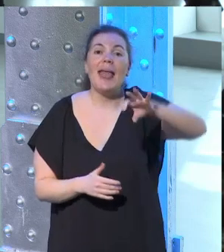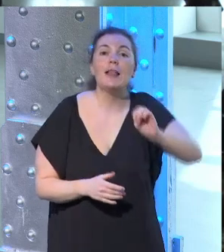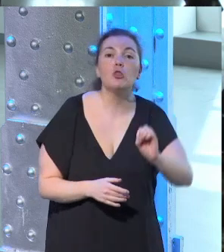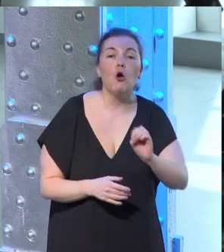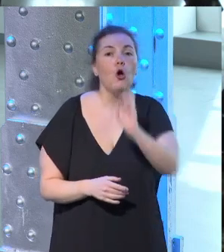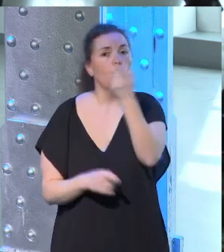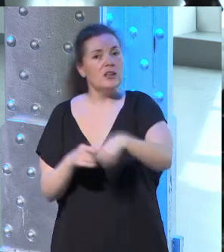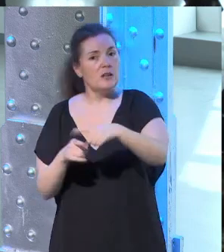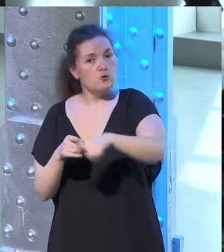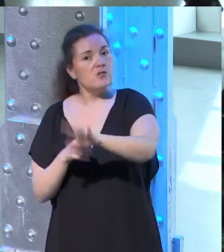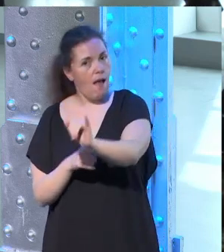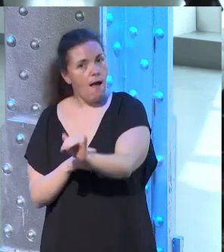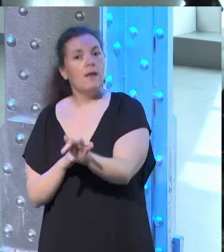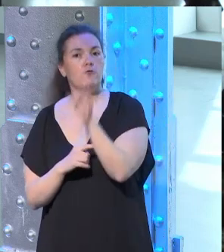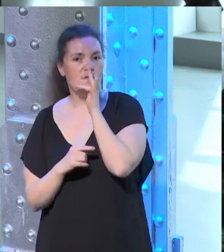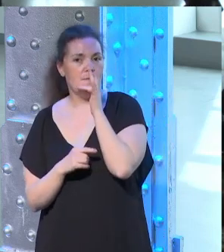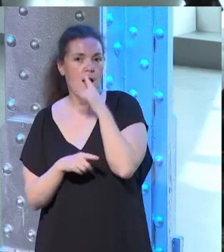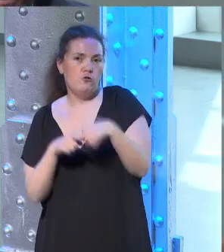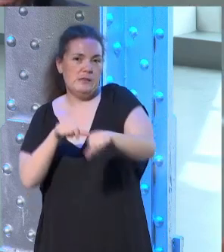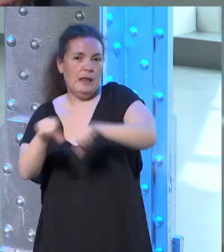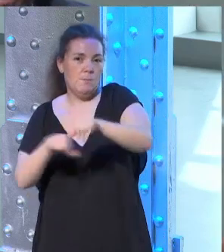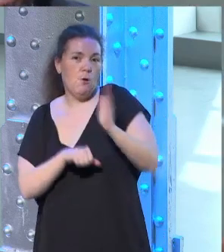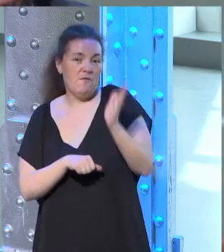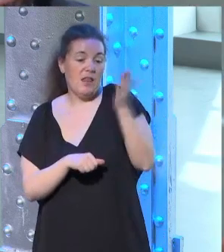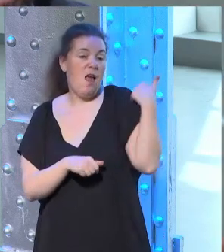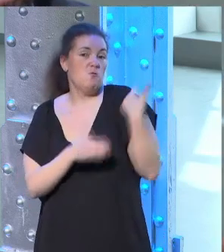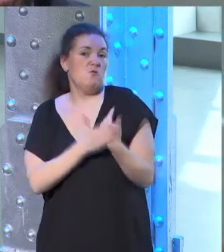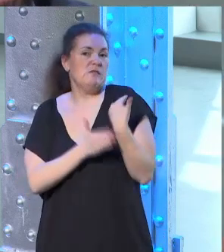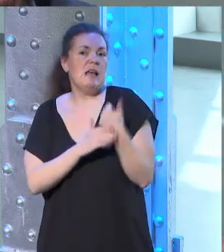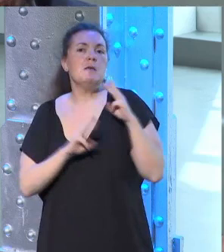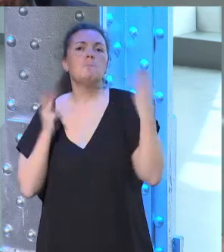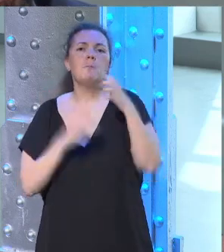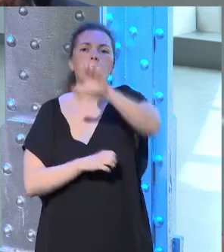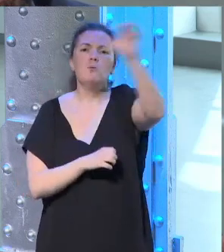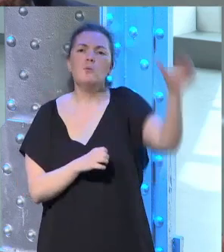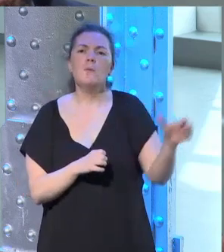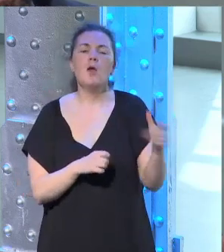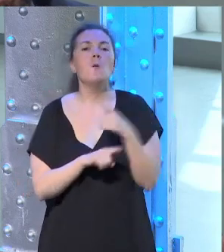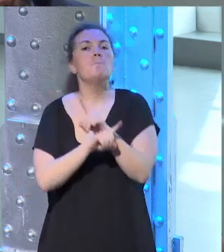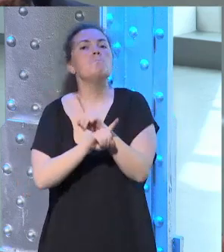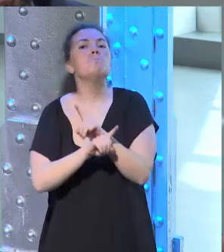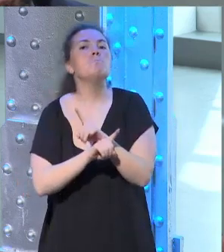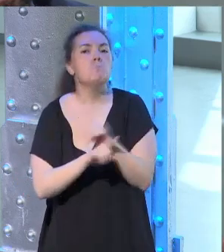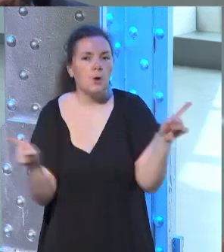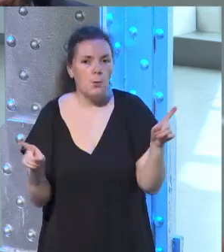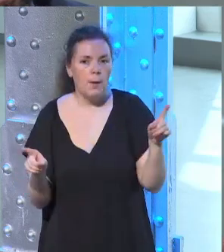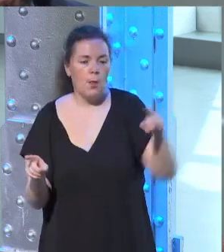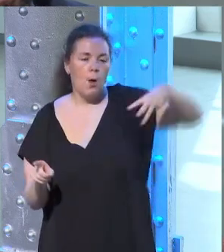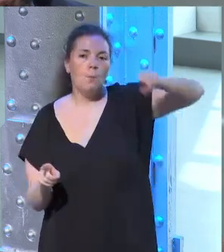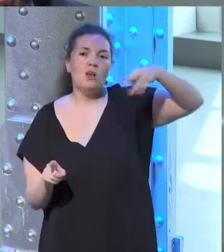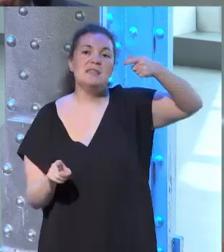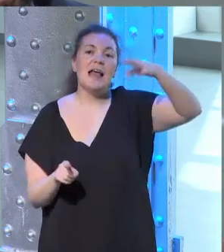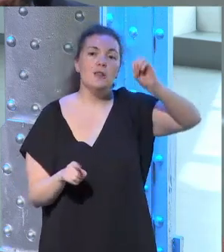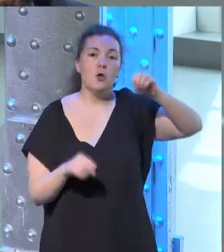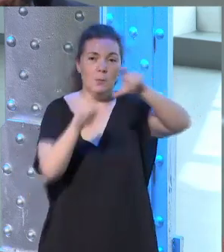está pasando hoy con otros compuestos. Hace solamente unos días el Parlamento Europeo prohibía a Monsanto, a la